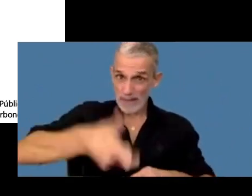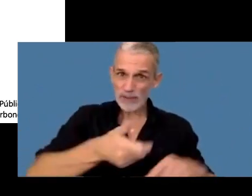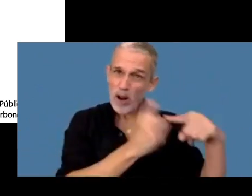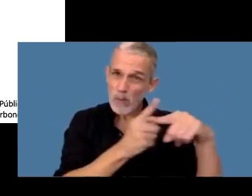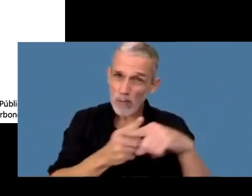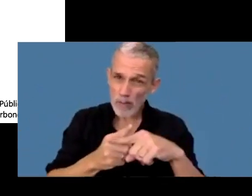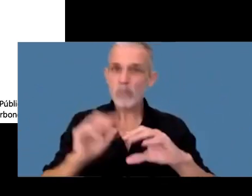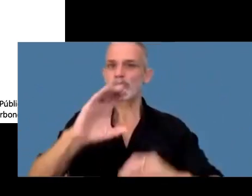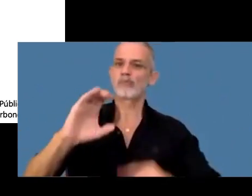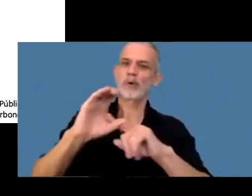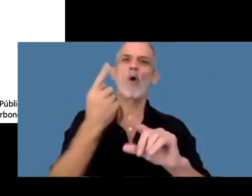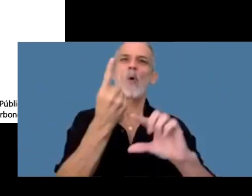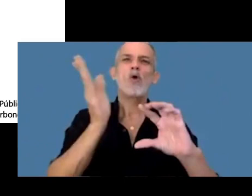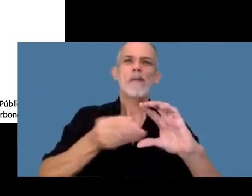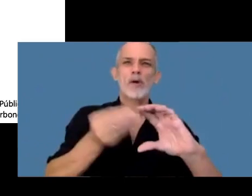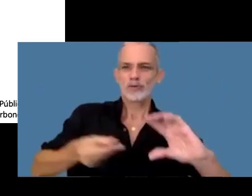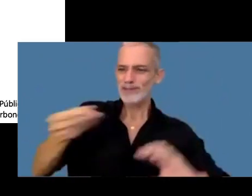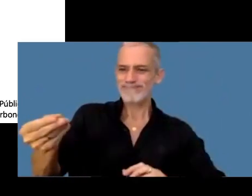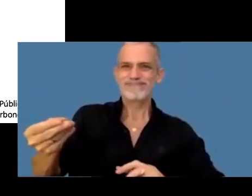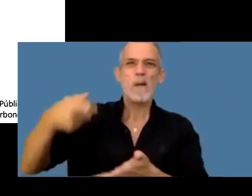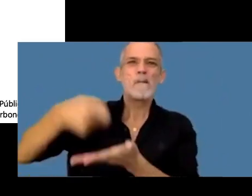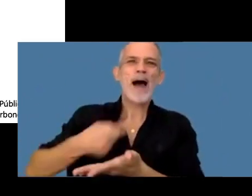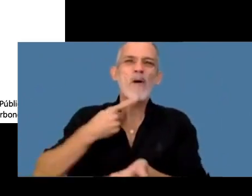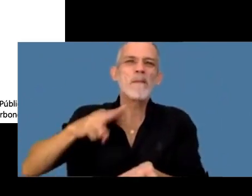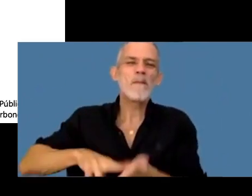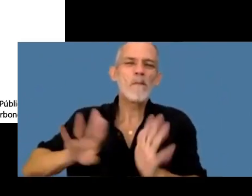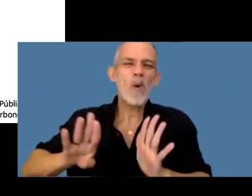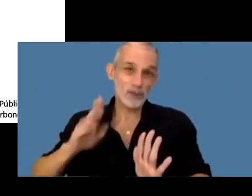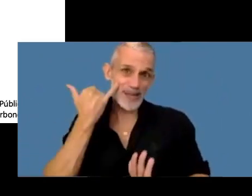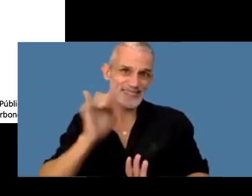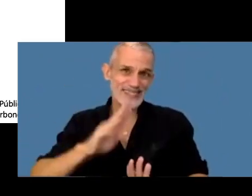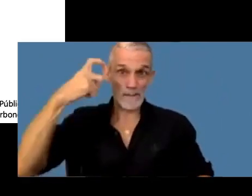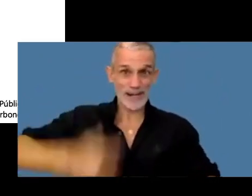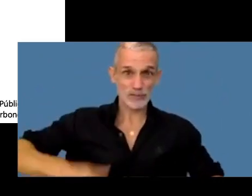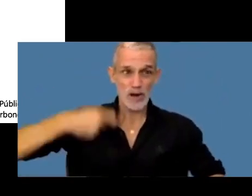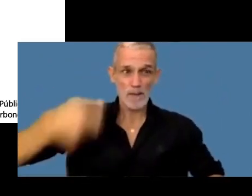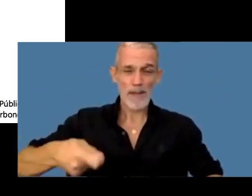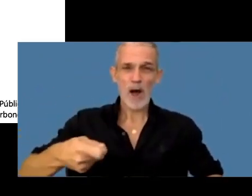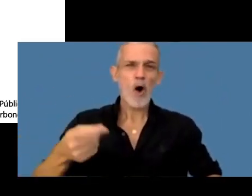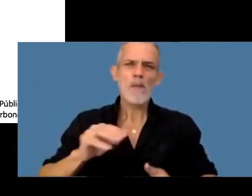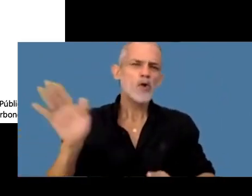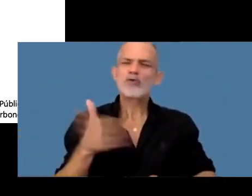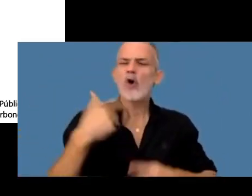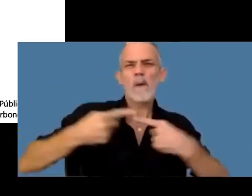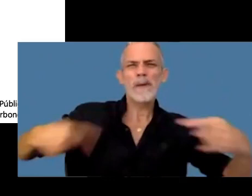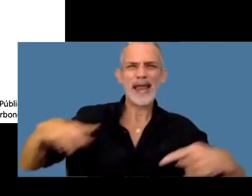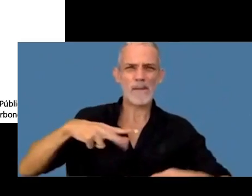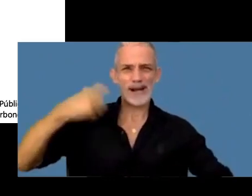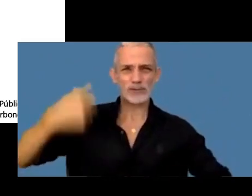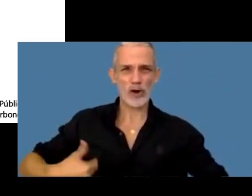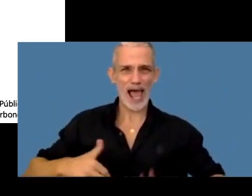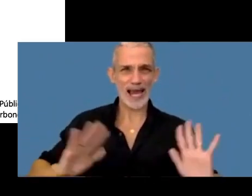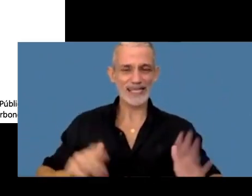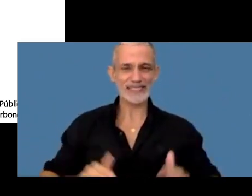considerados pagos a cuentas del tributo que finalmente ha determinado el contribuyente por el resto de su patrimonio. Una cuestión importante es que